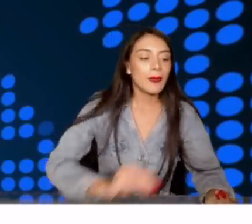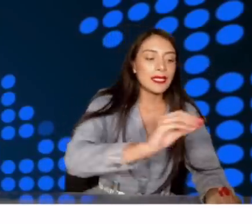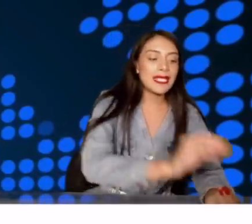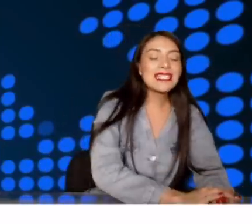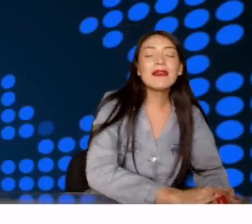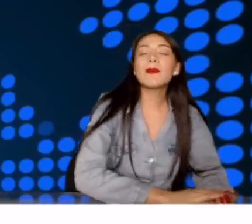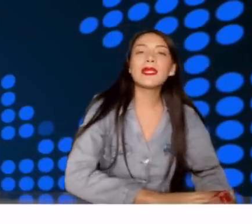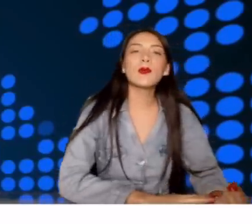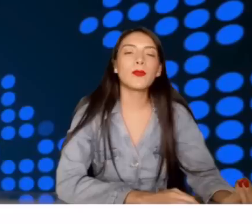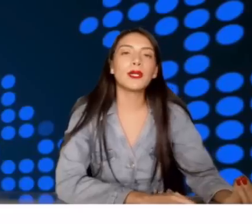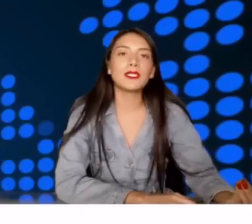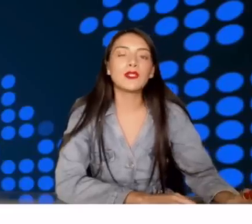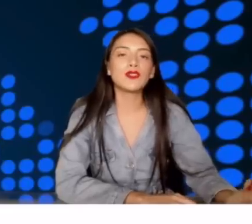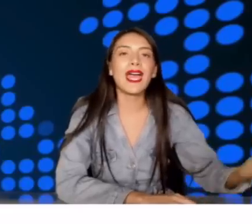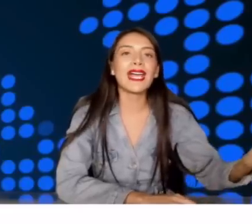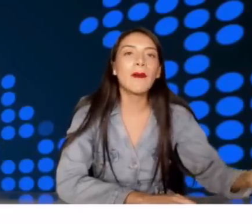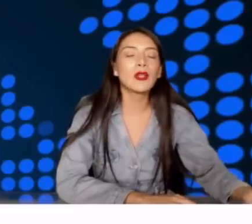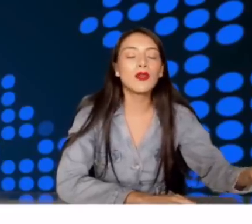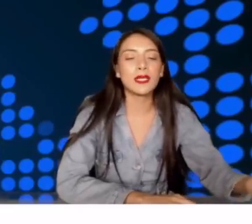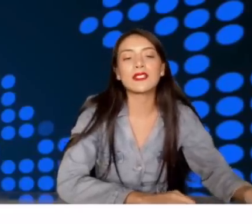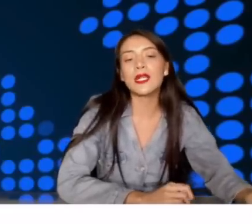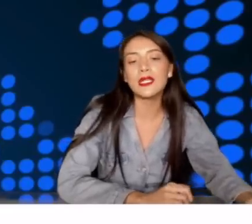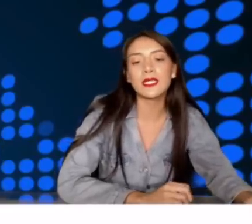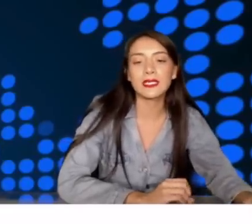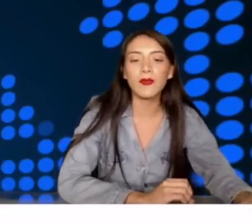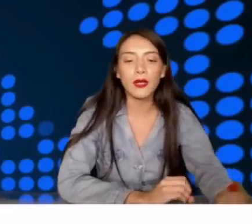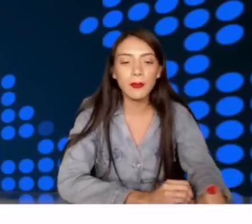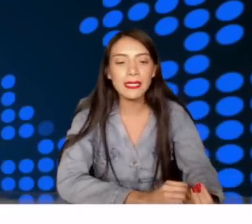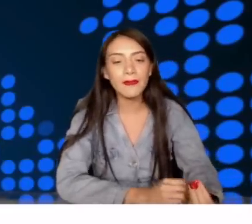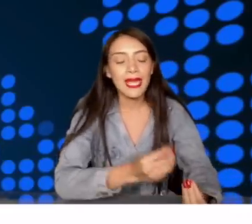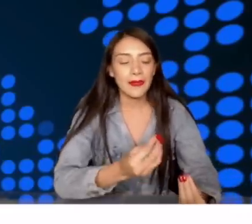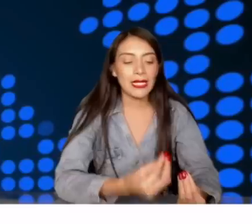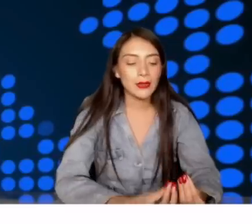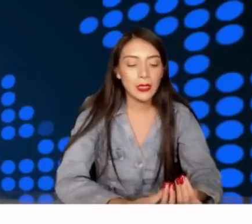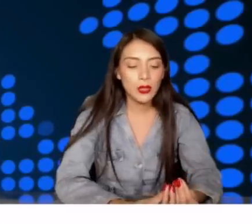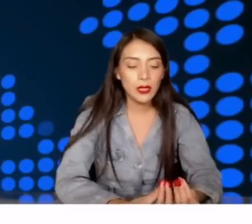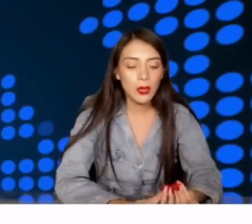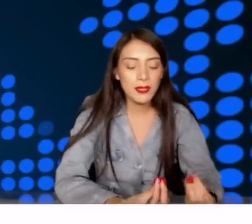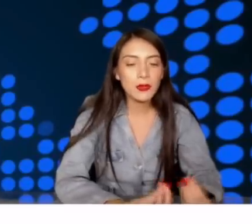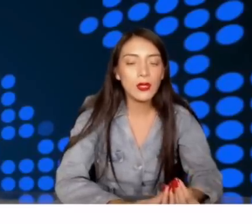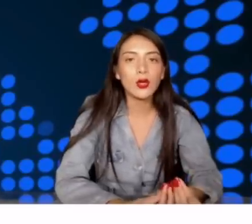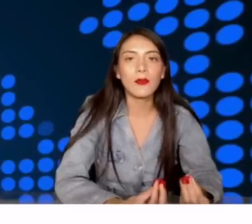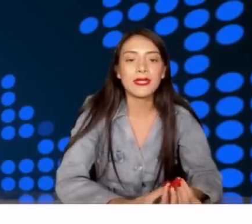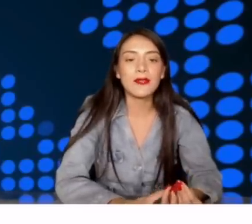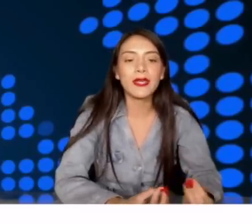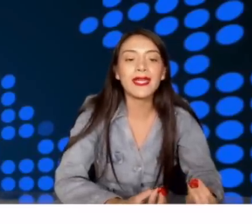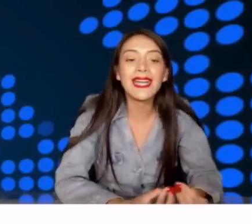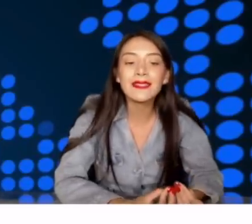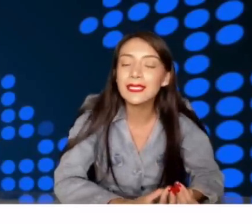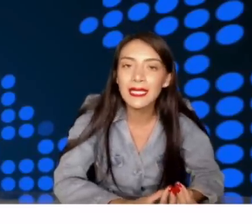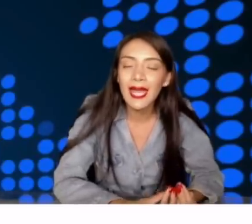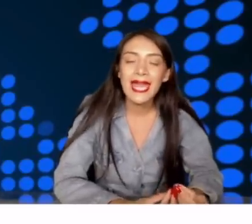que ya se había planeado por parte de Estados Unidos acabar con los ejes socialistas. ¿Qué fue lo que pasa? Tras la reunión de López Obrador con el